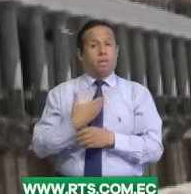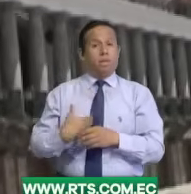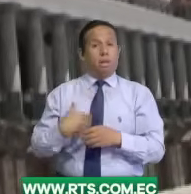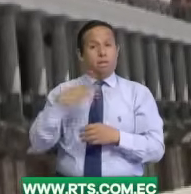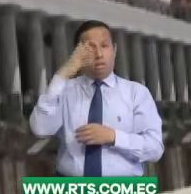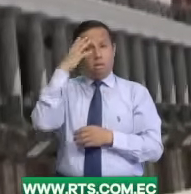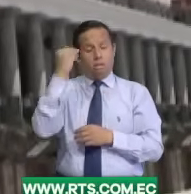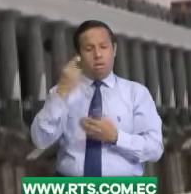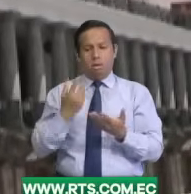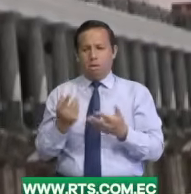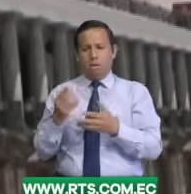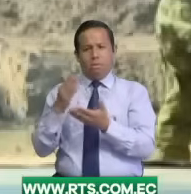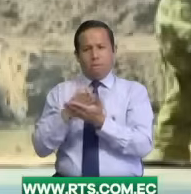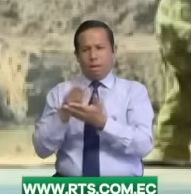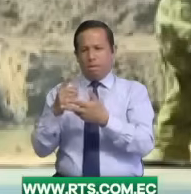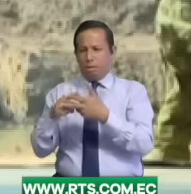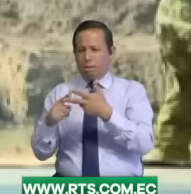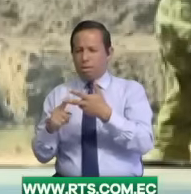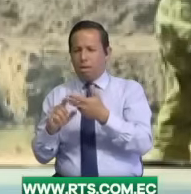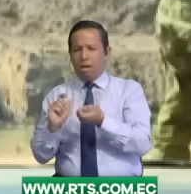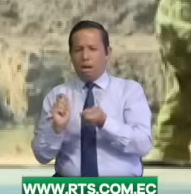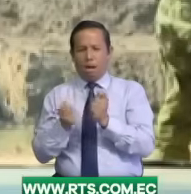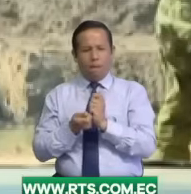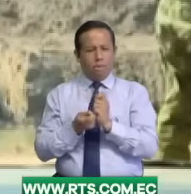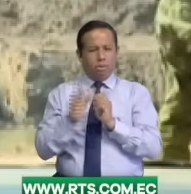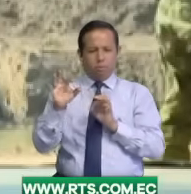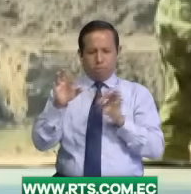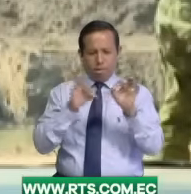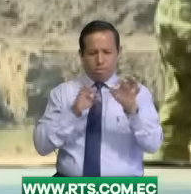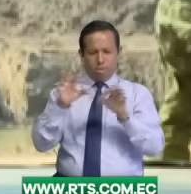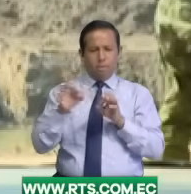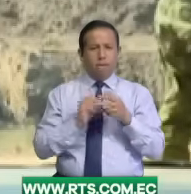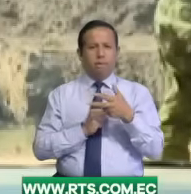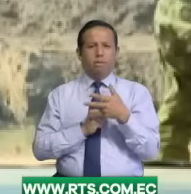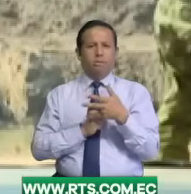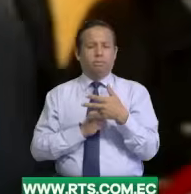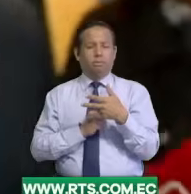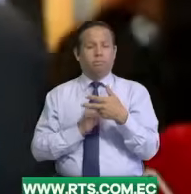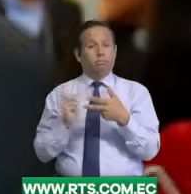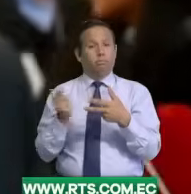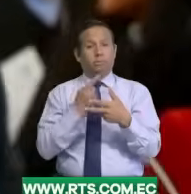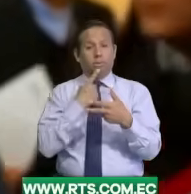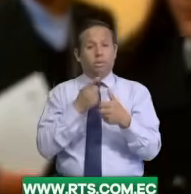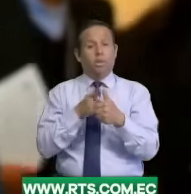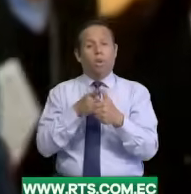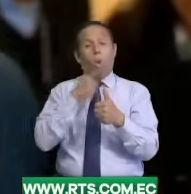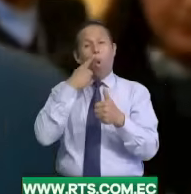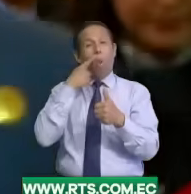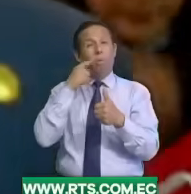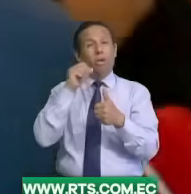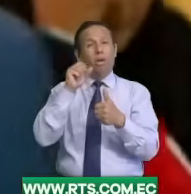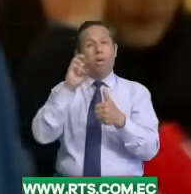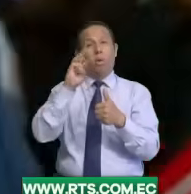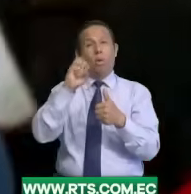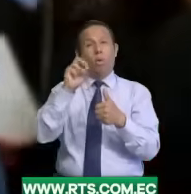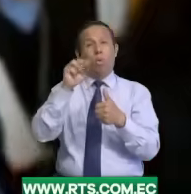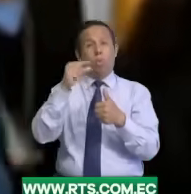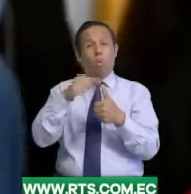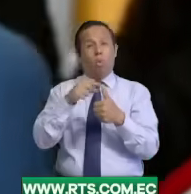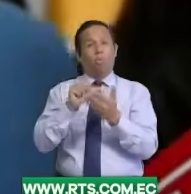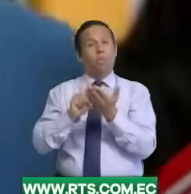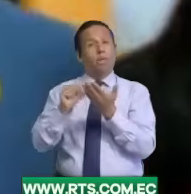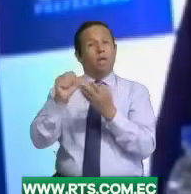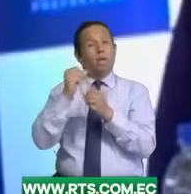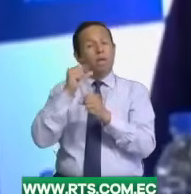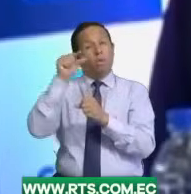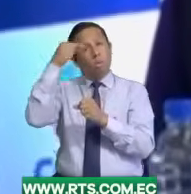de su gabinete. Es así que el presidente Daniel Noboa decidió retirar a Arturo Félix Wong del Ministerio de Gobierno